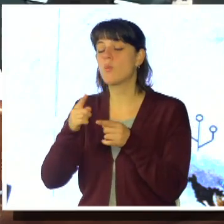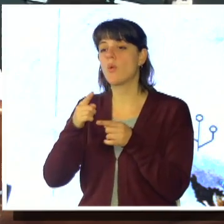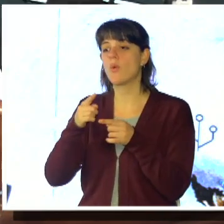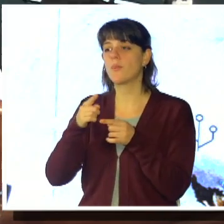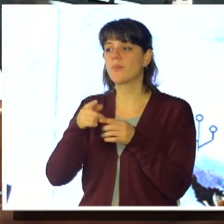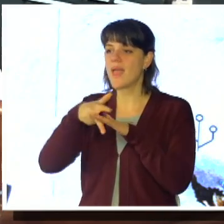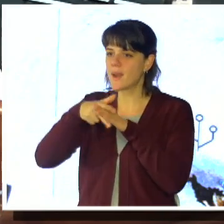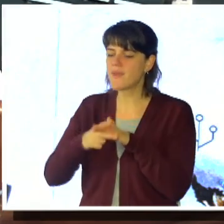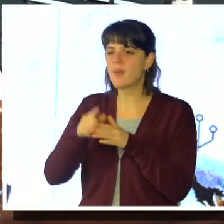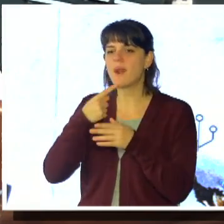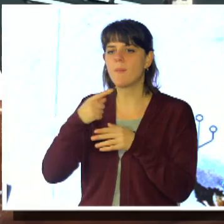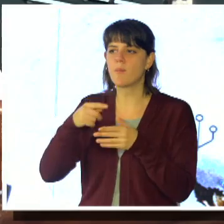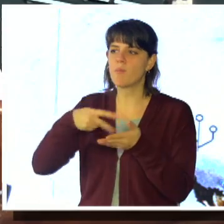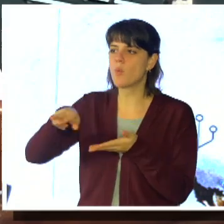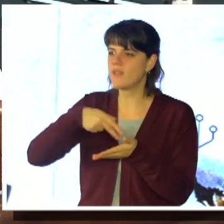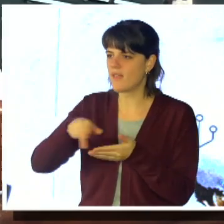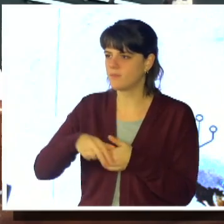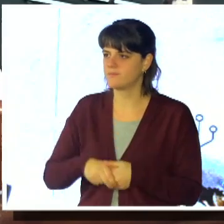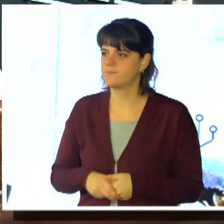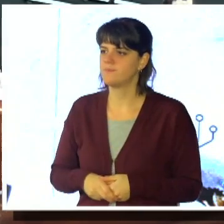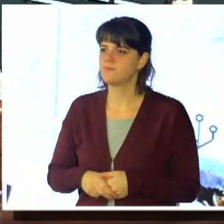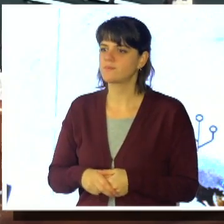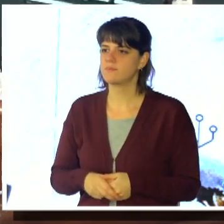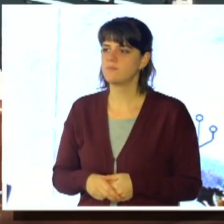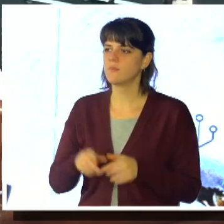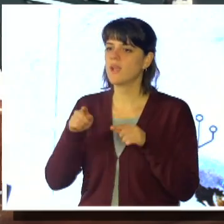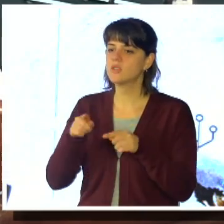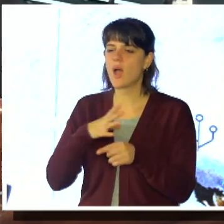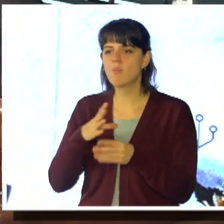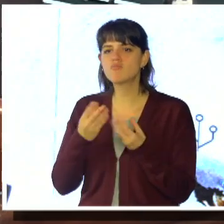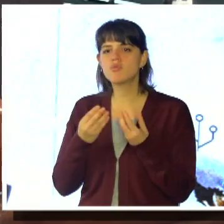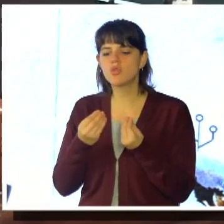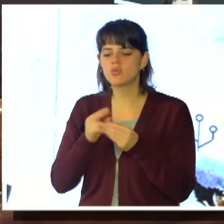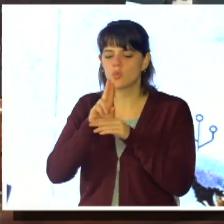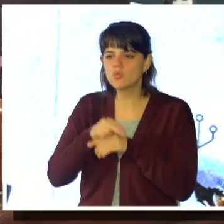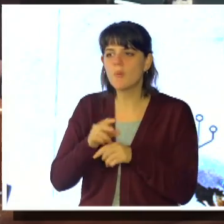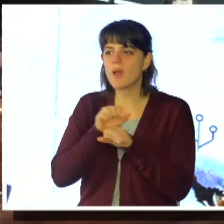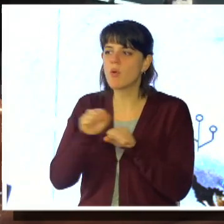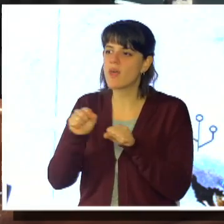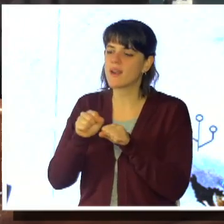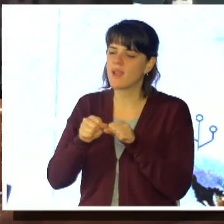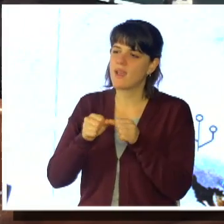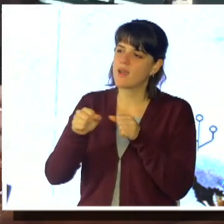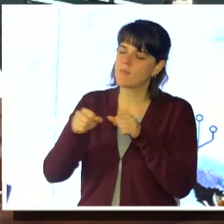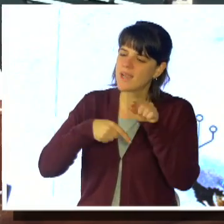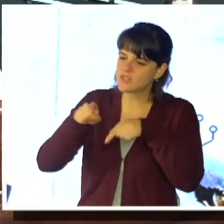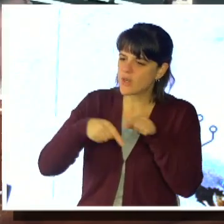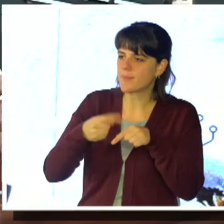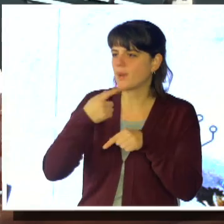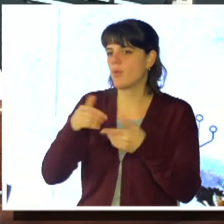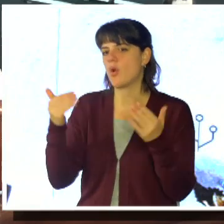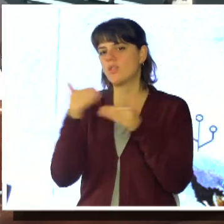más potente y que tiene muchos usos para gestionar de forma eficiente otras áreas. Por ejemplo, transporte